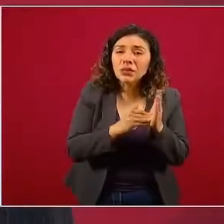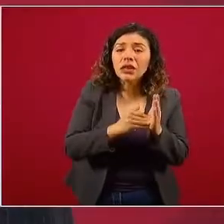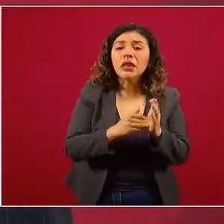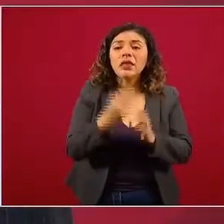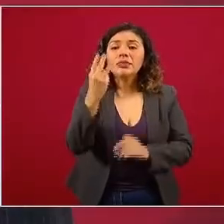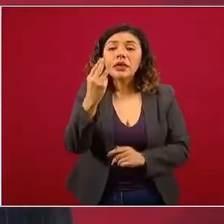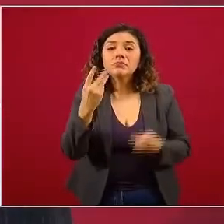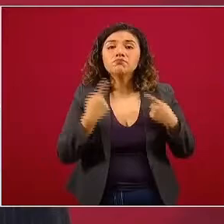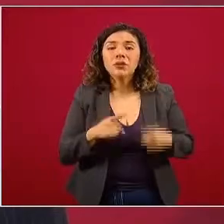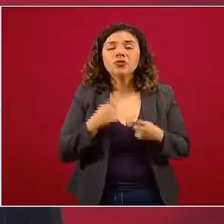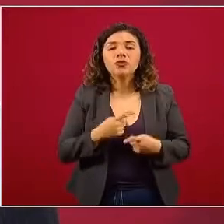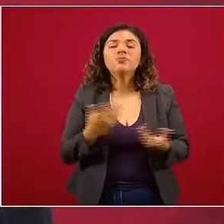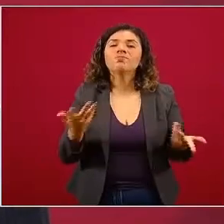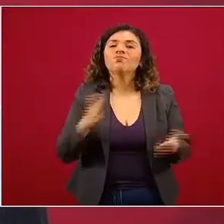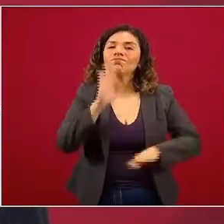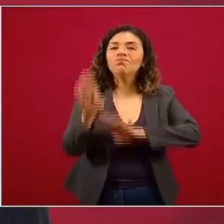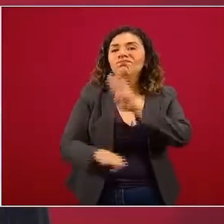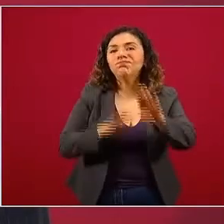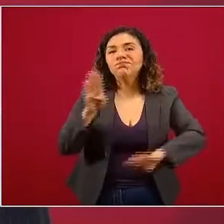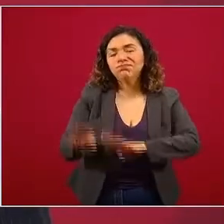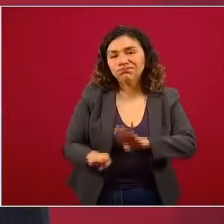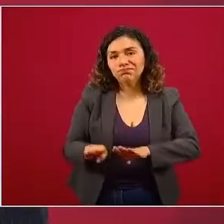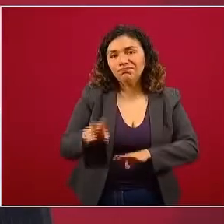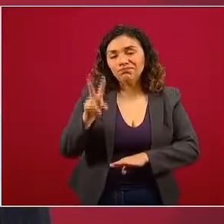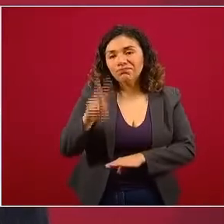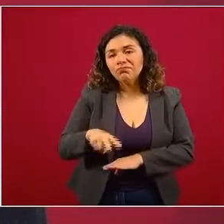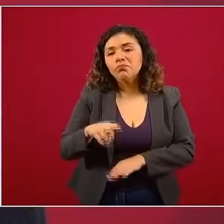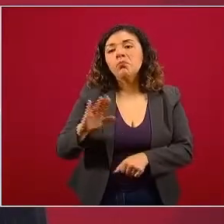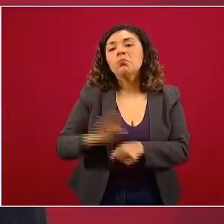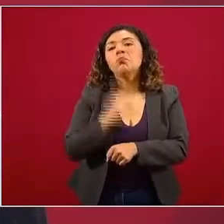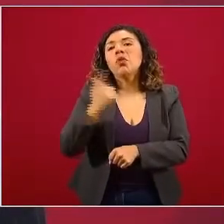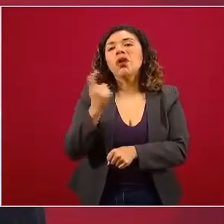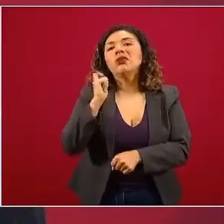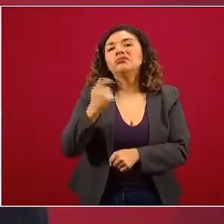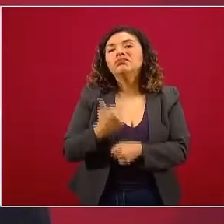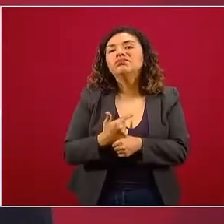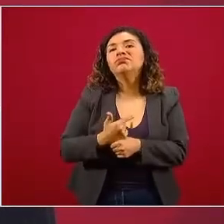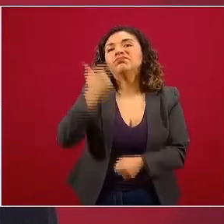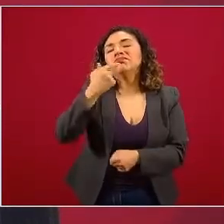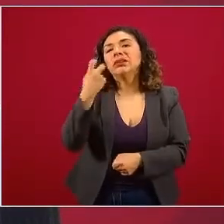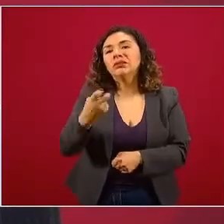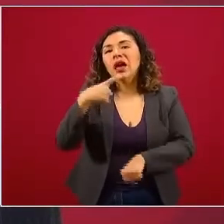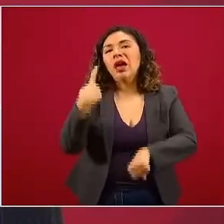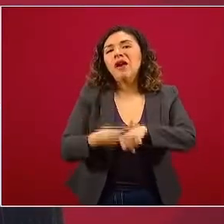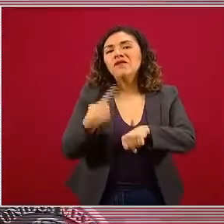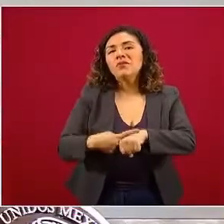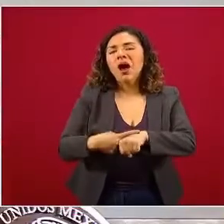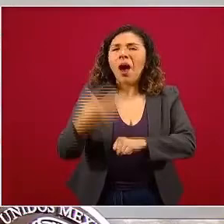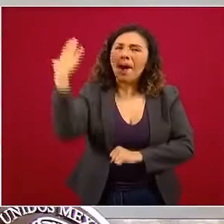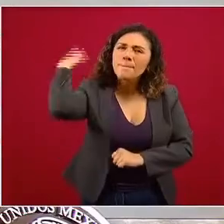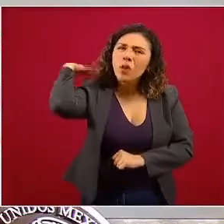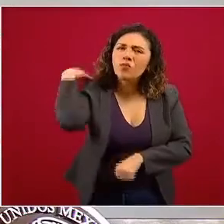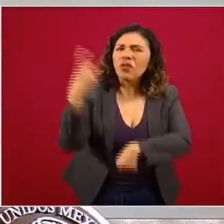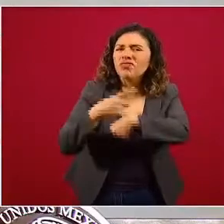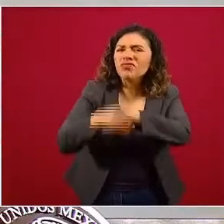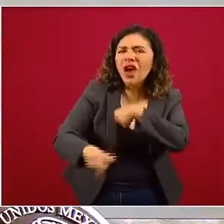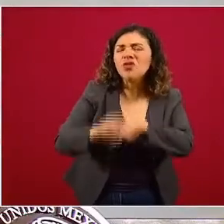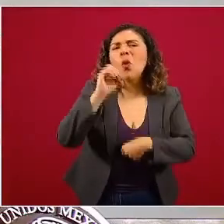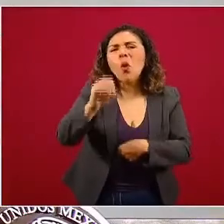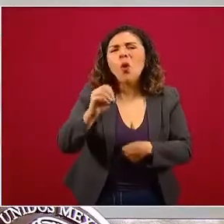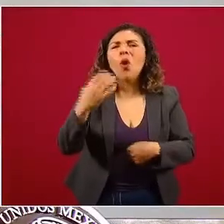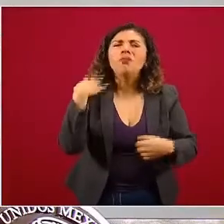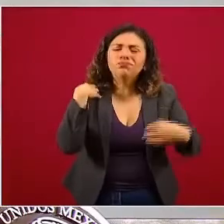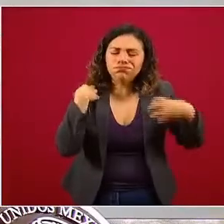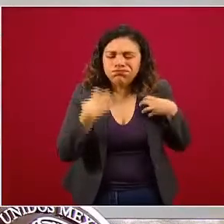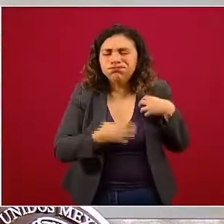53.003 personas han perdido la vida por el efecto directo del daño pulmonar o de otros